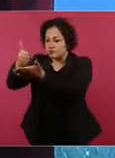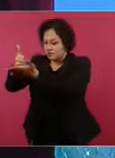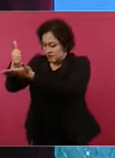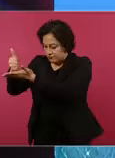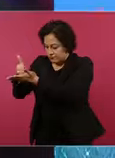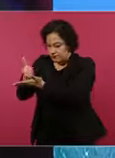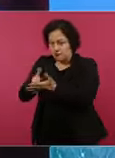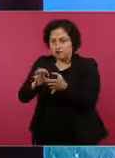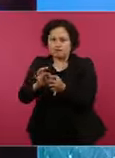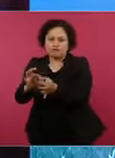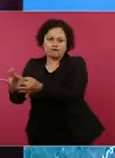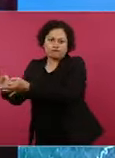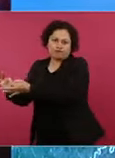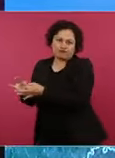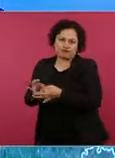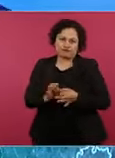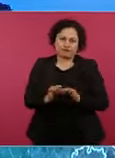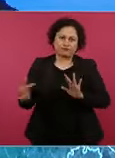porque